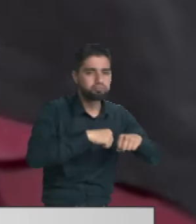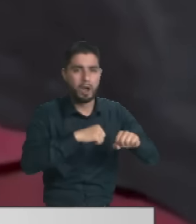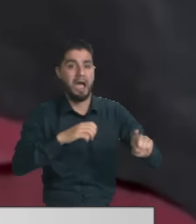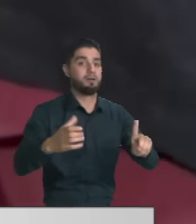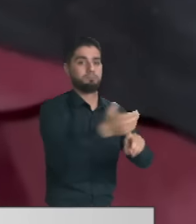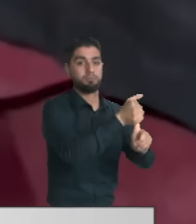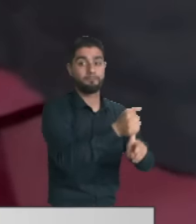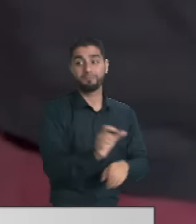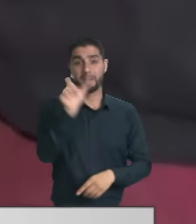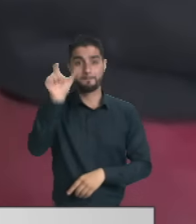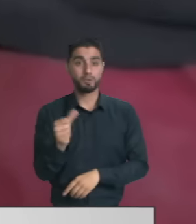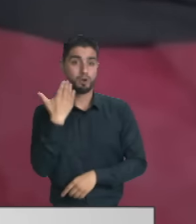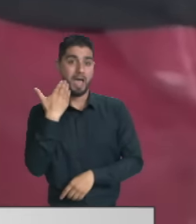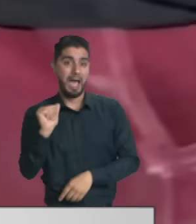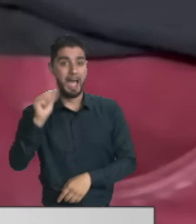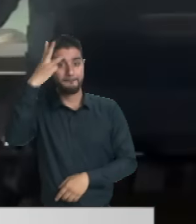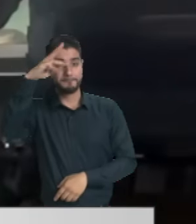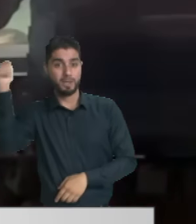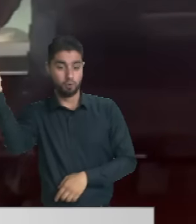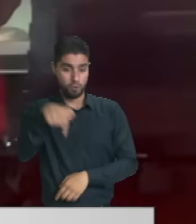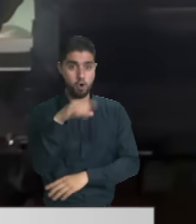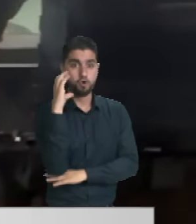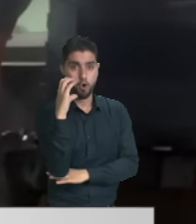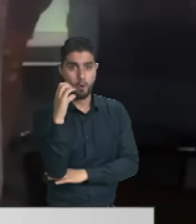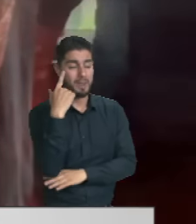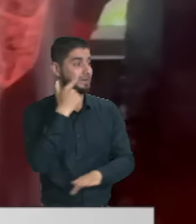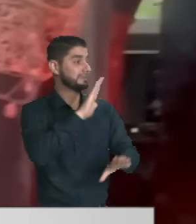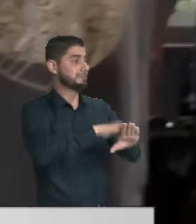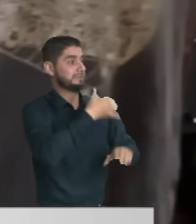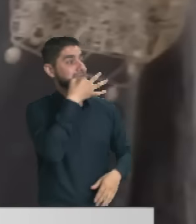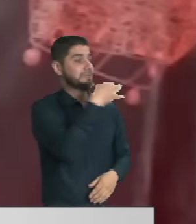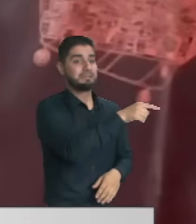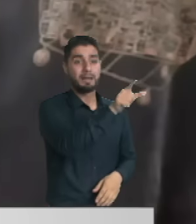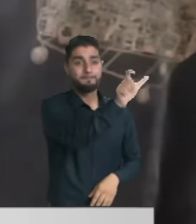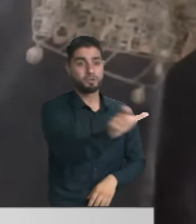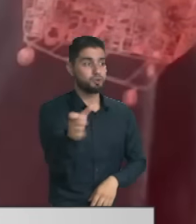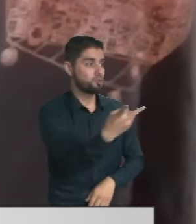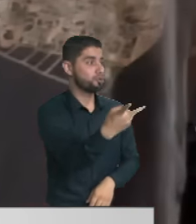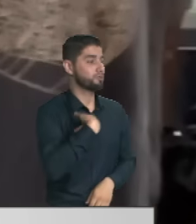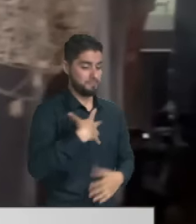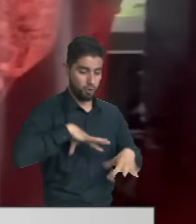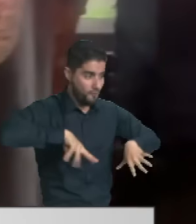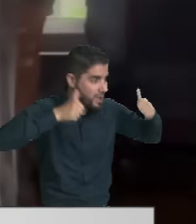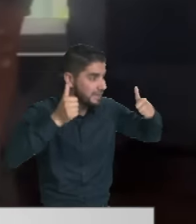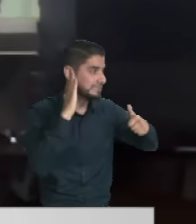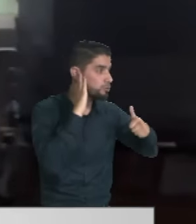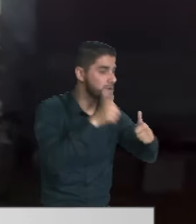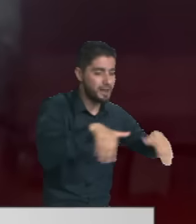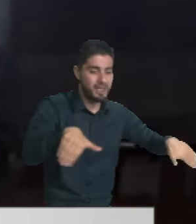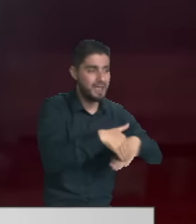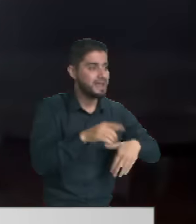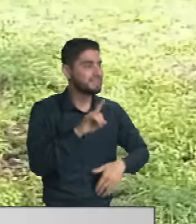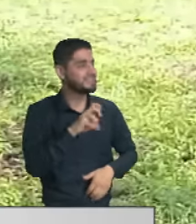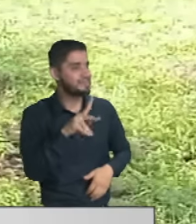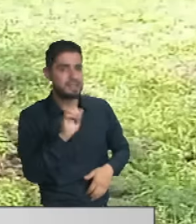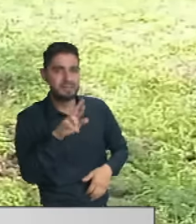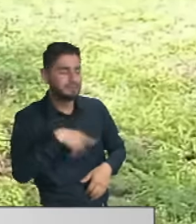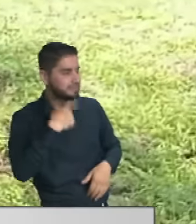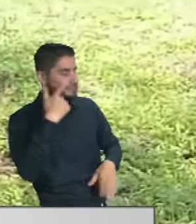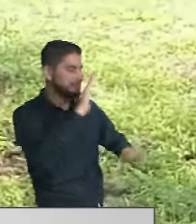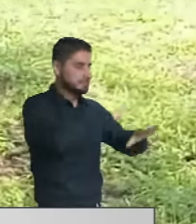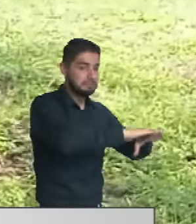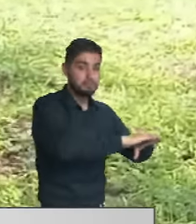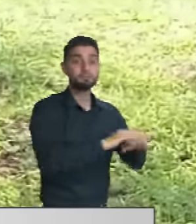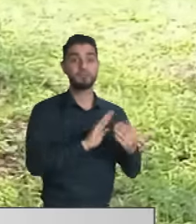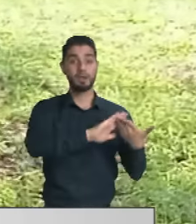de nacionalidad mexicana de haberle robado su teléfono celular minutos antes en la avenida Santander. La cooperación ciudadana y una